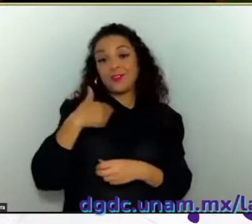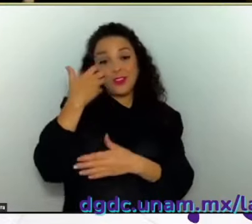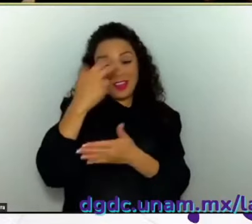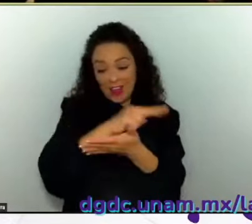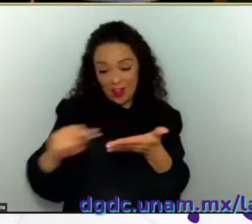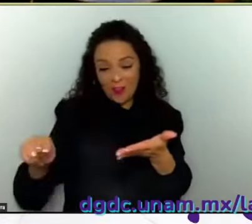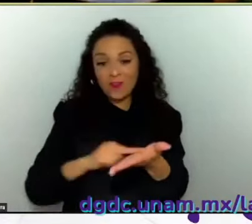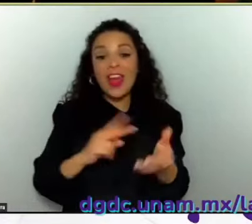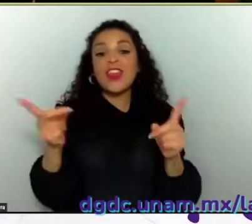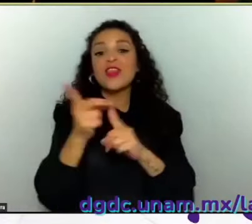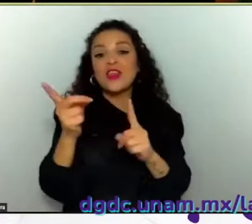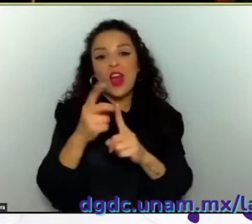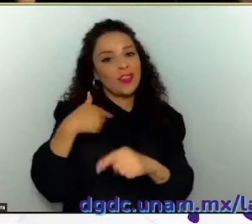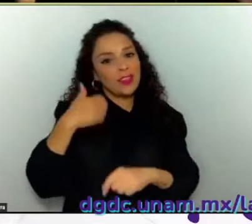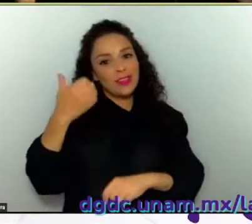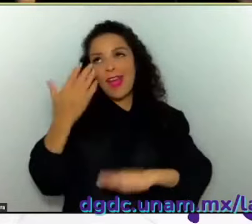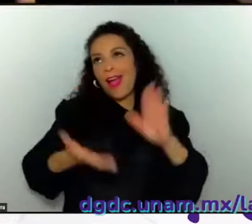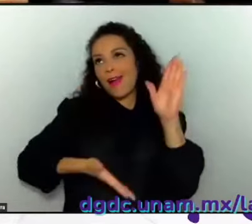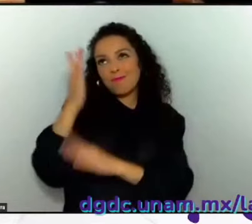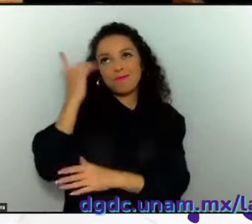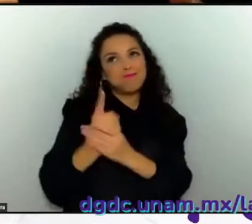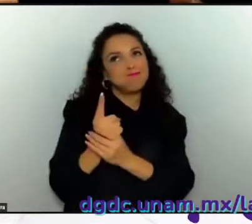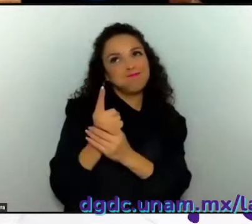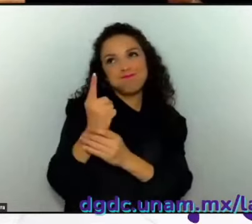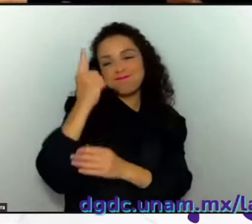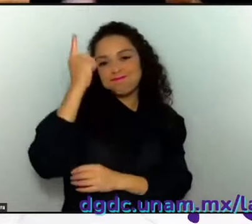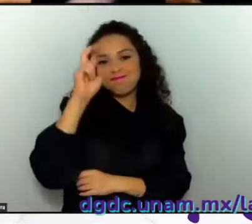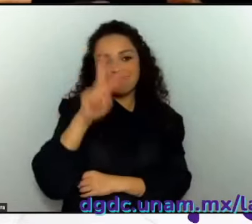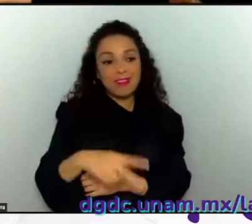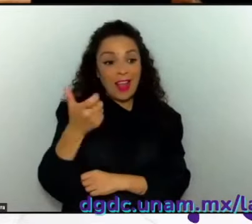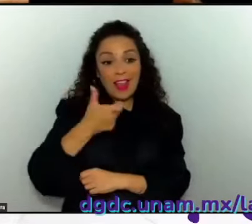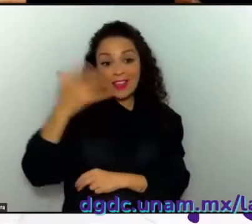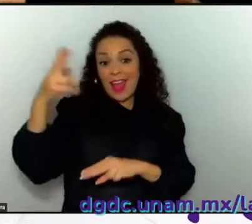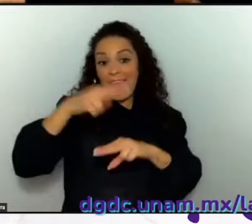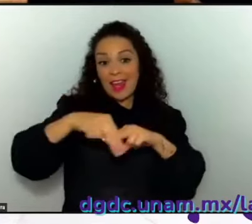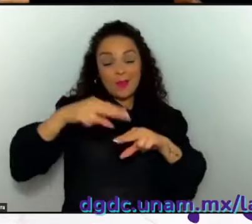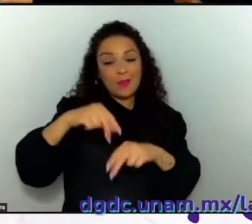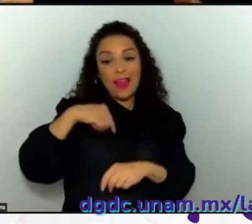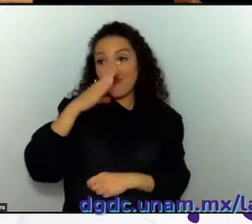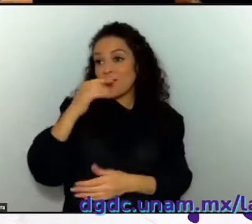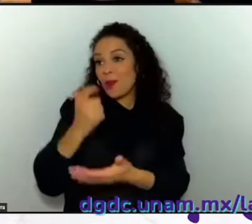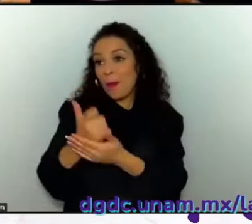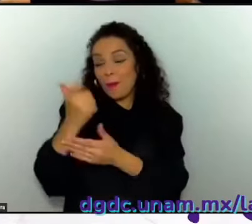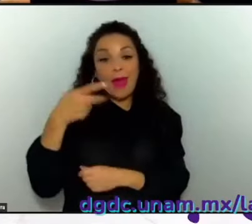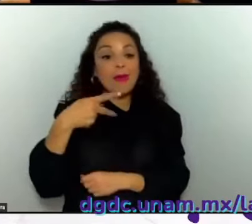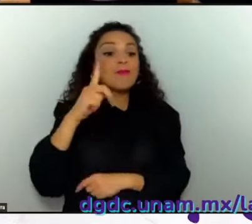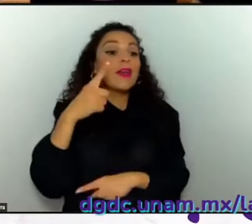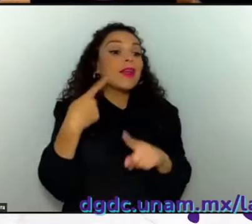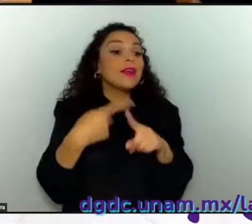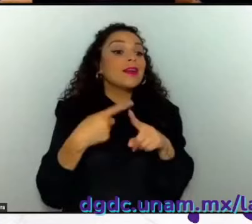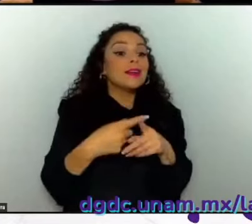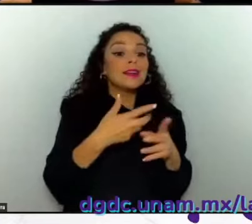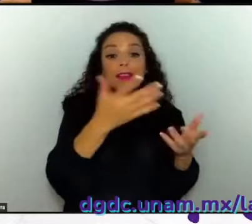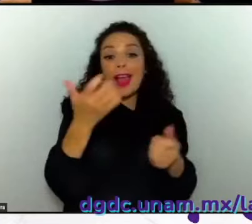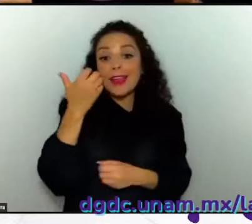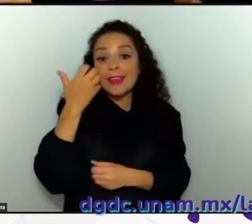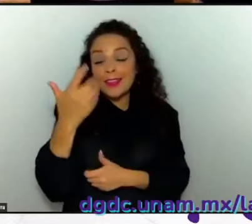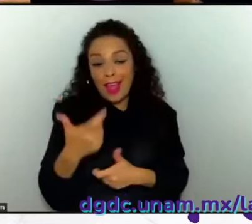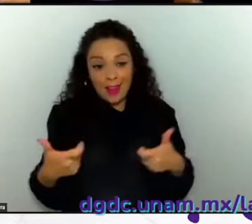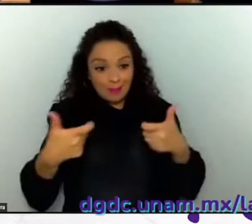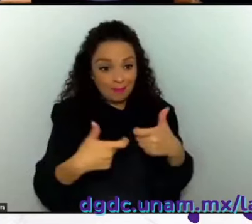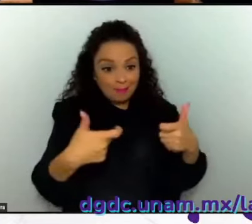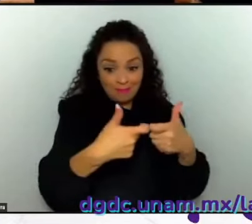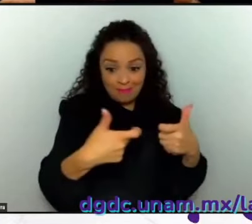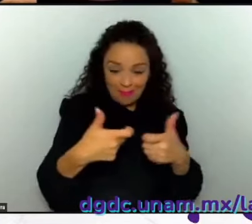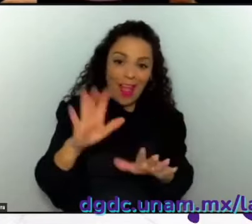Quiero mi boleto ya. Exacto, ¿dónde firmo? Están muy caros y no los puedo pagar, pero si alguien se hace una cooperacha, yo me voy